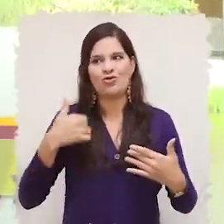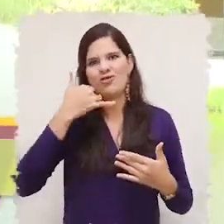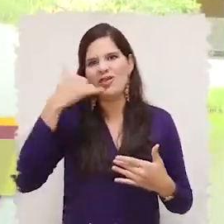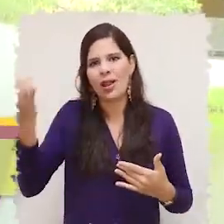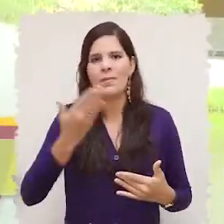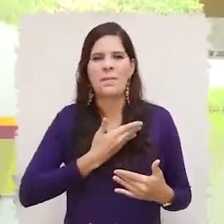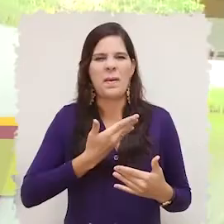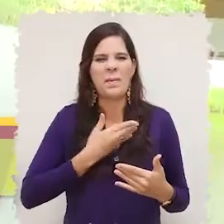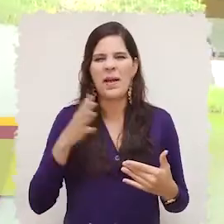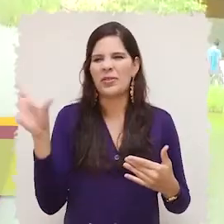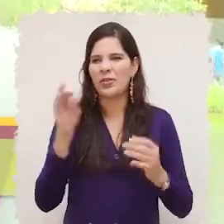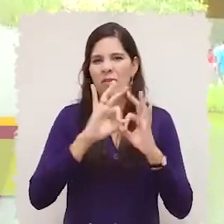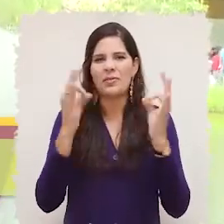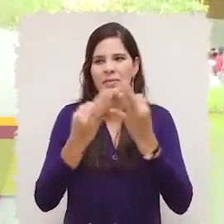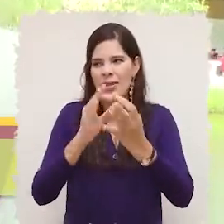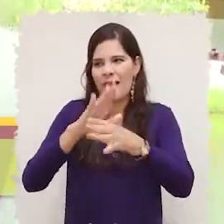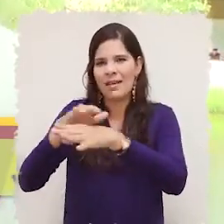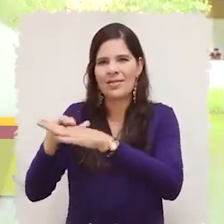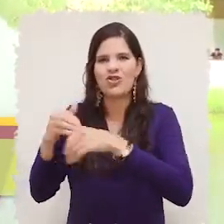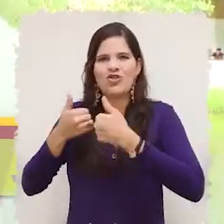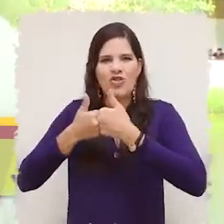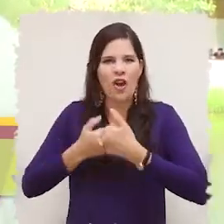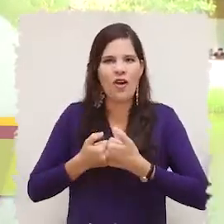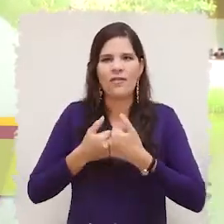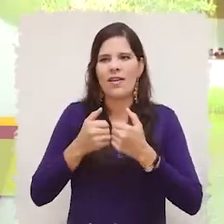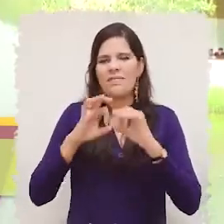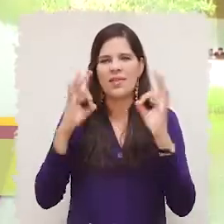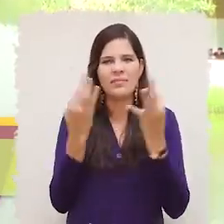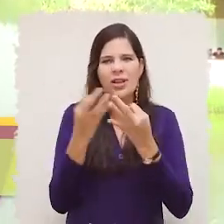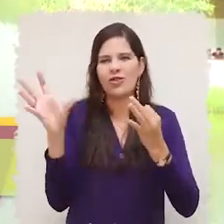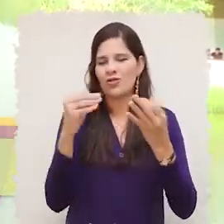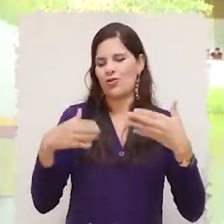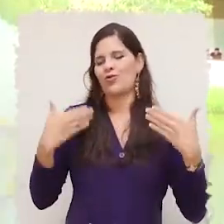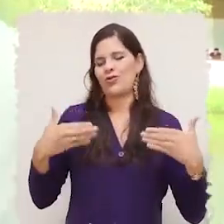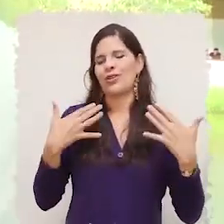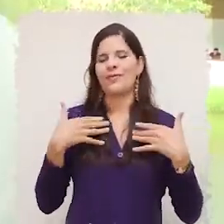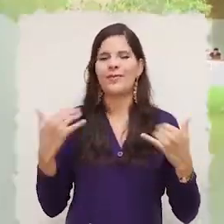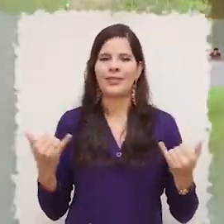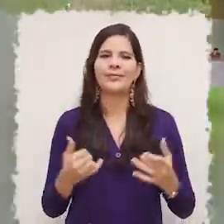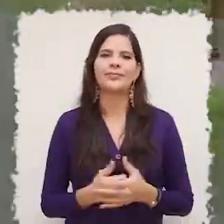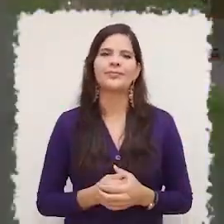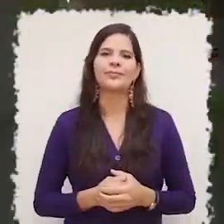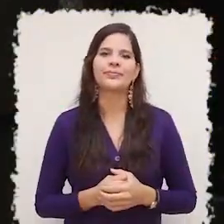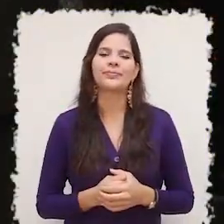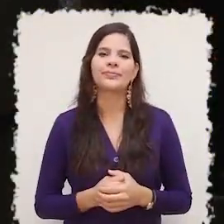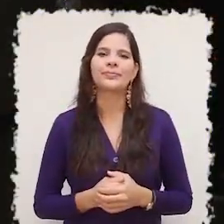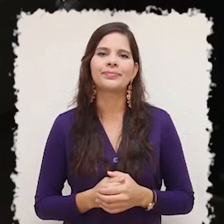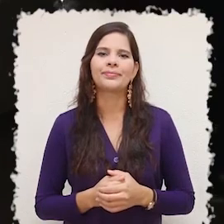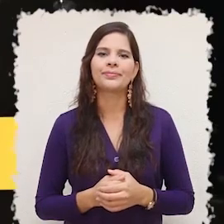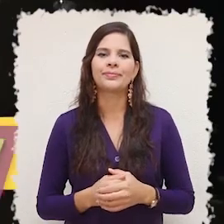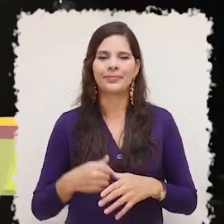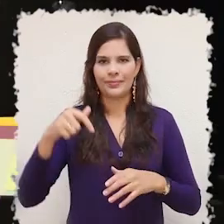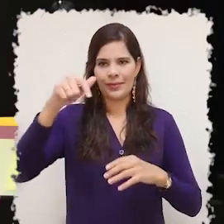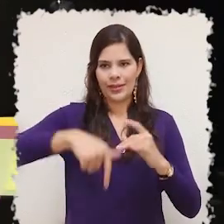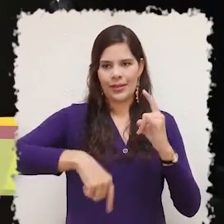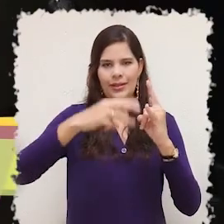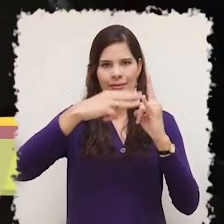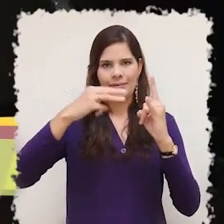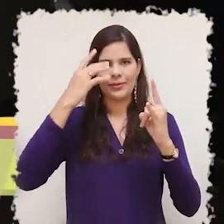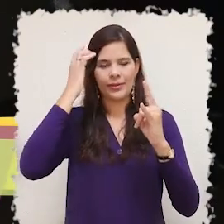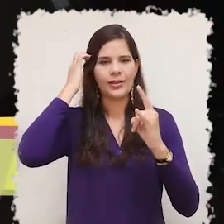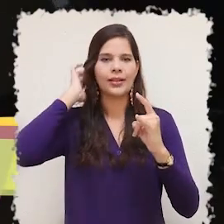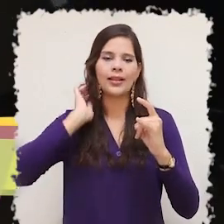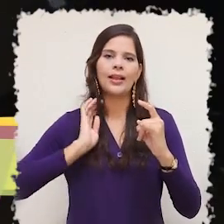a mi mamá, llamar a todos, contarle a mi novia, contarle a todo el mundo, en serio, muchas gracias. Mi invitación para los estudiantes de la Universidad